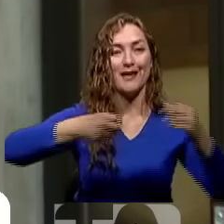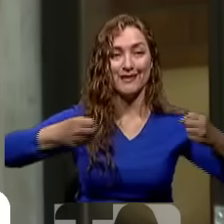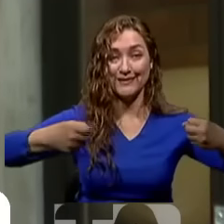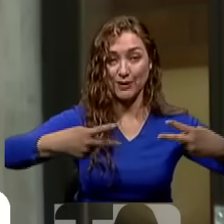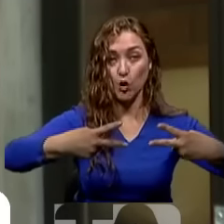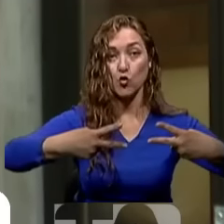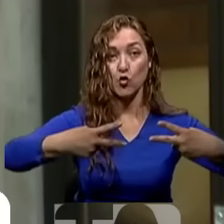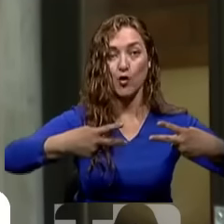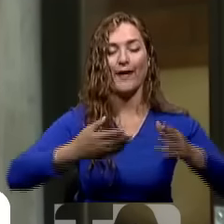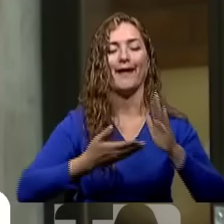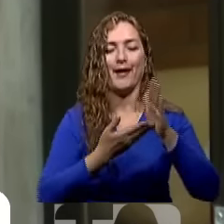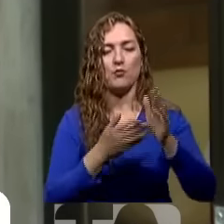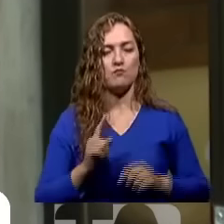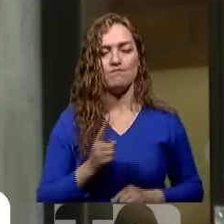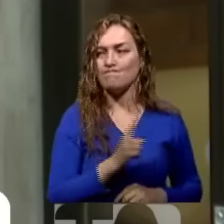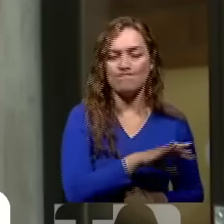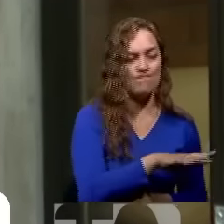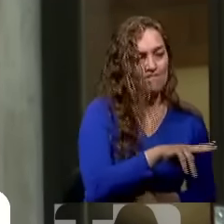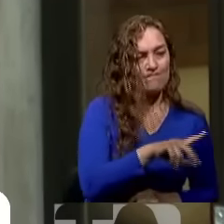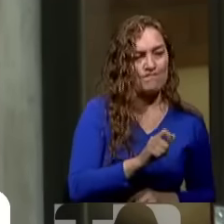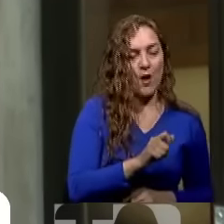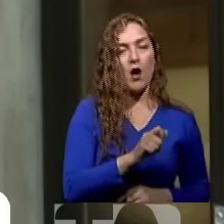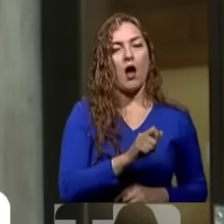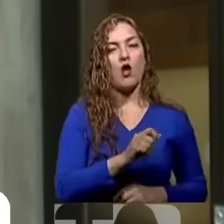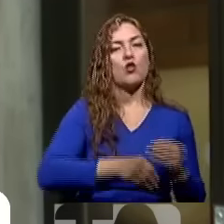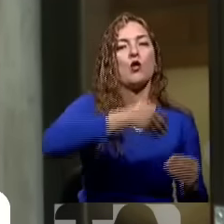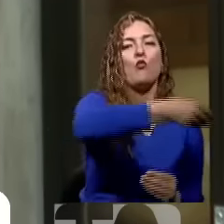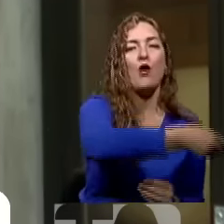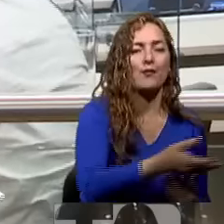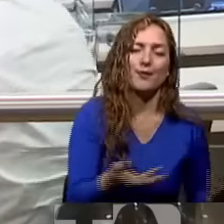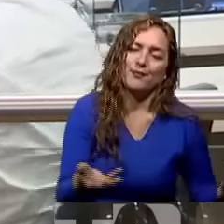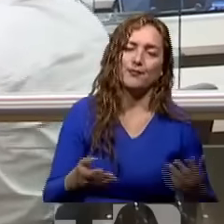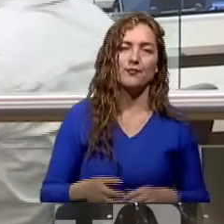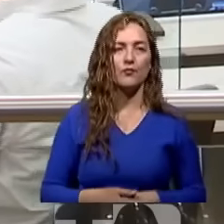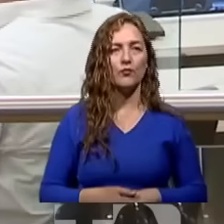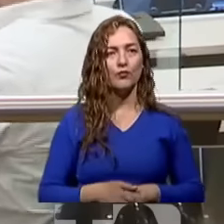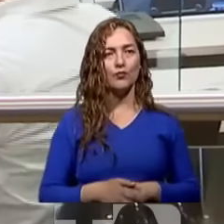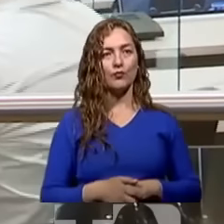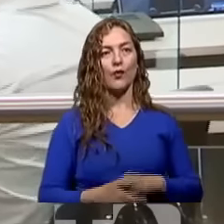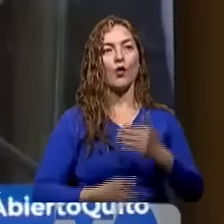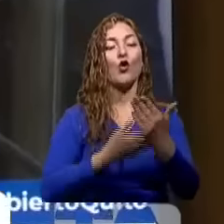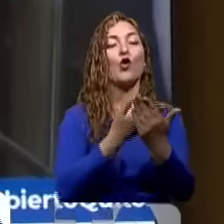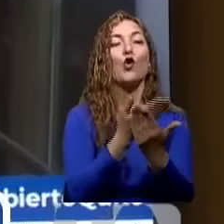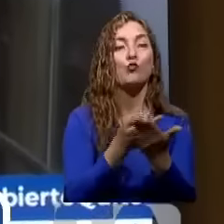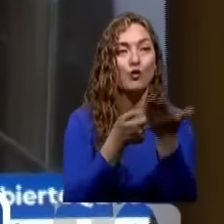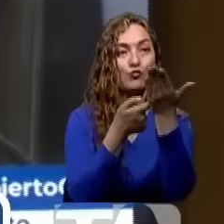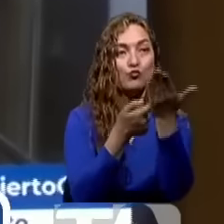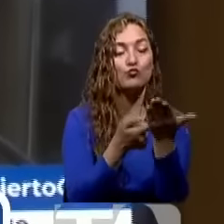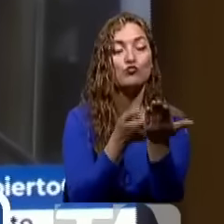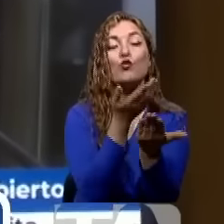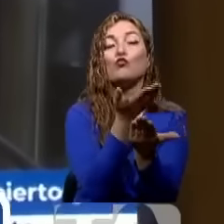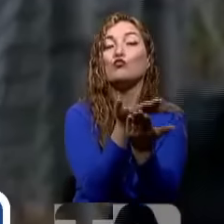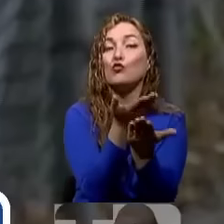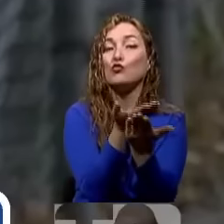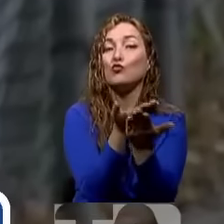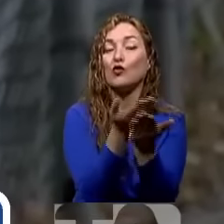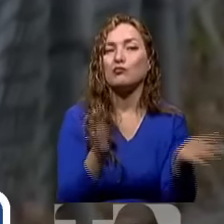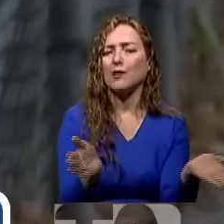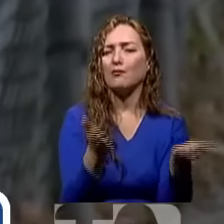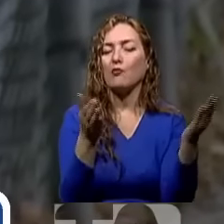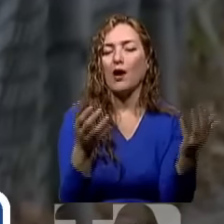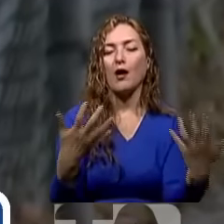esta forma salvaguardar los bienes de los usuarios que dejan dentro de los parqueaderos. Esta propuesta fue abordada junto con la iniciativa para incentivar